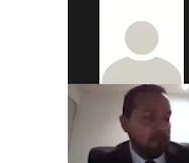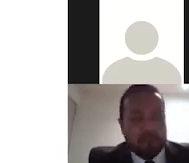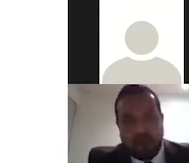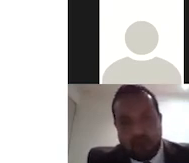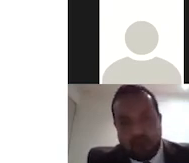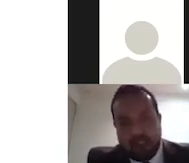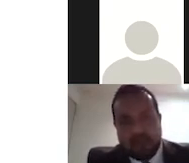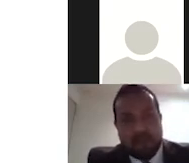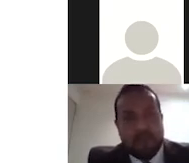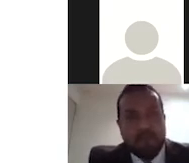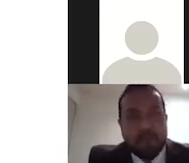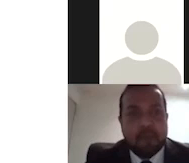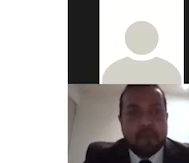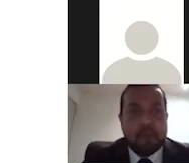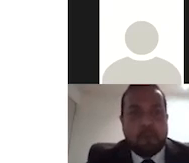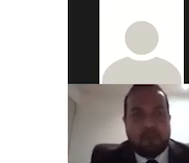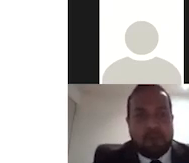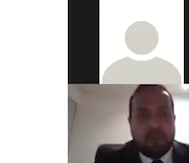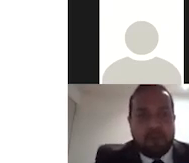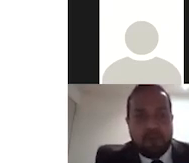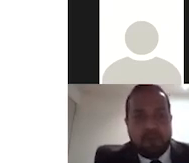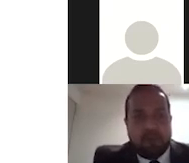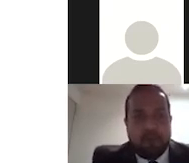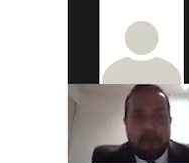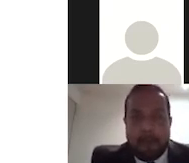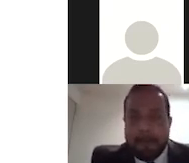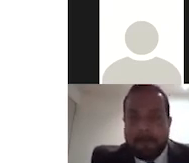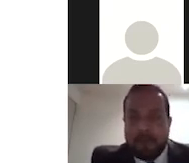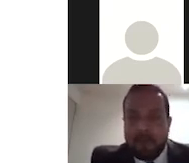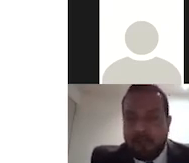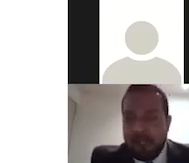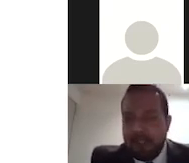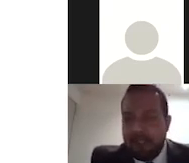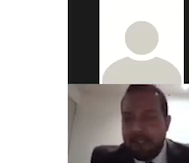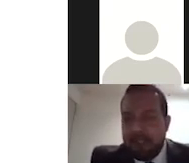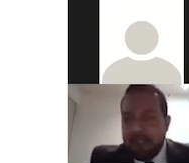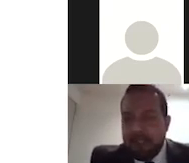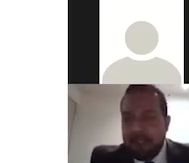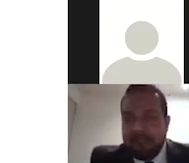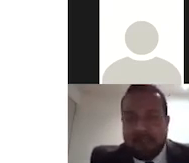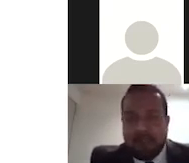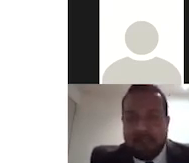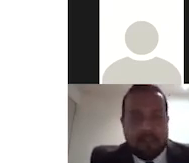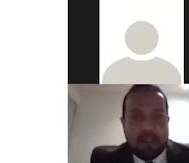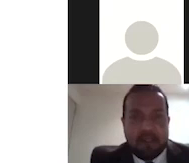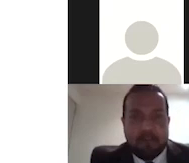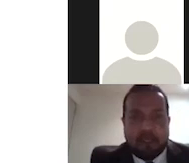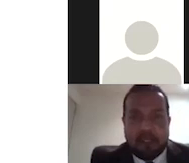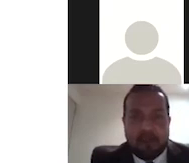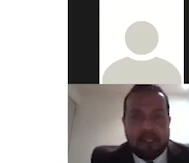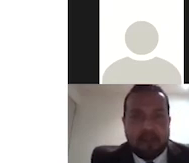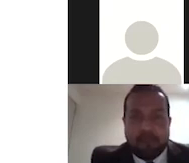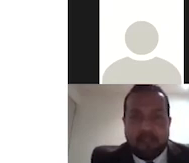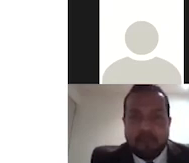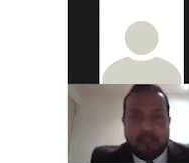teléfono pues no lo silencien verdad por favor ok este porque